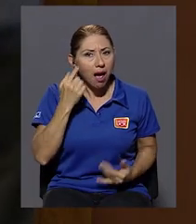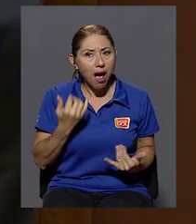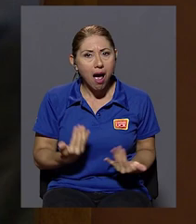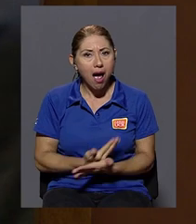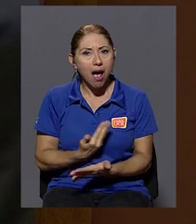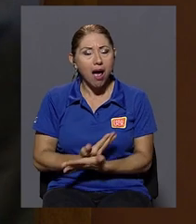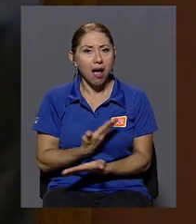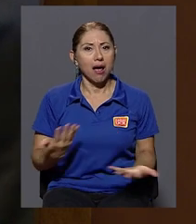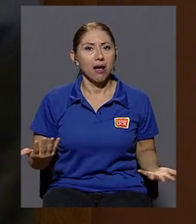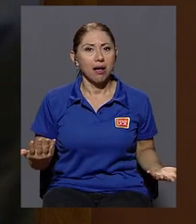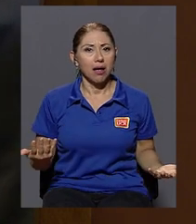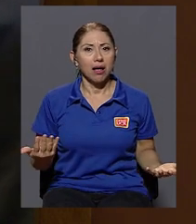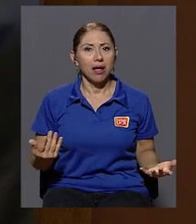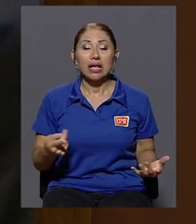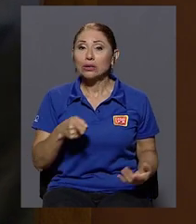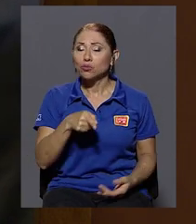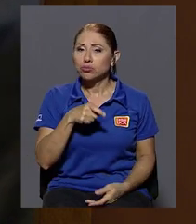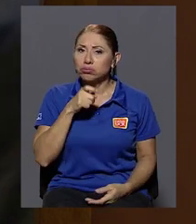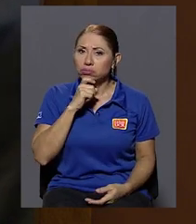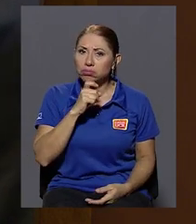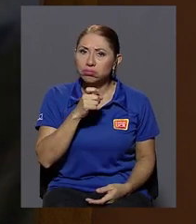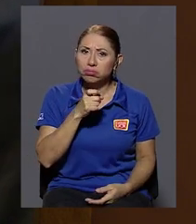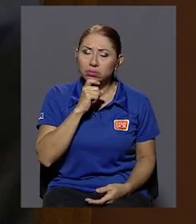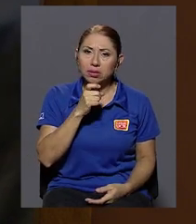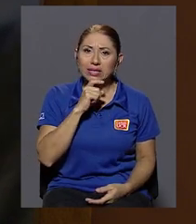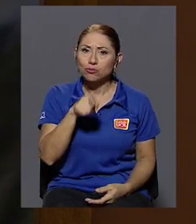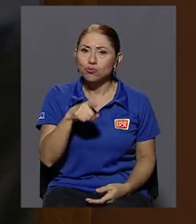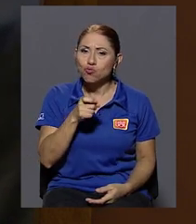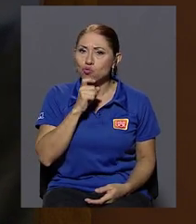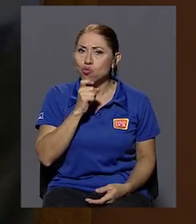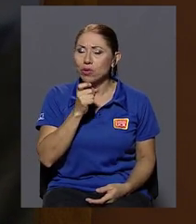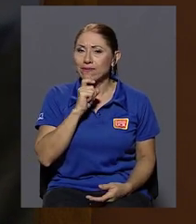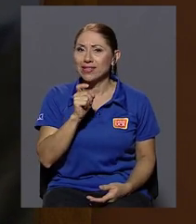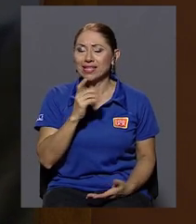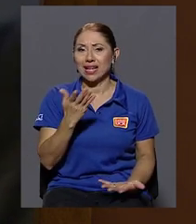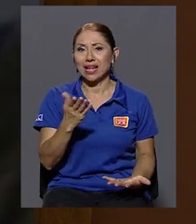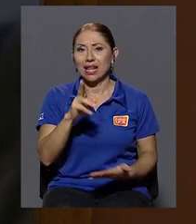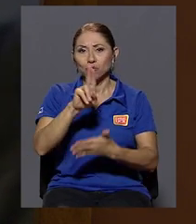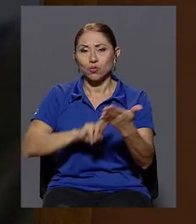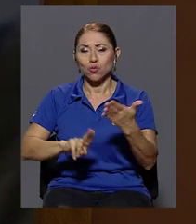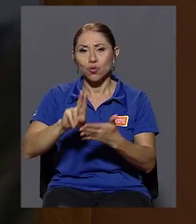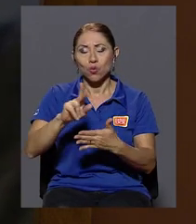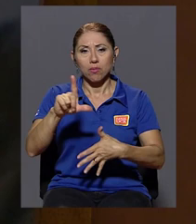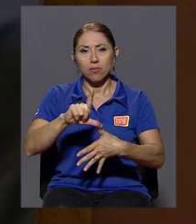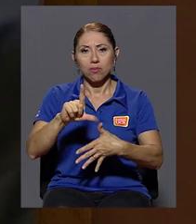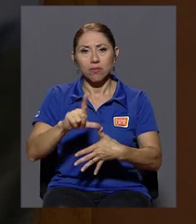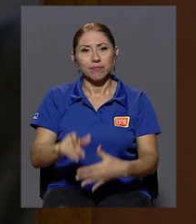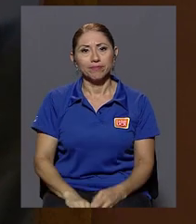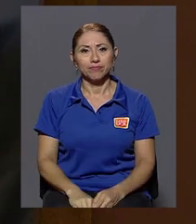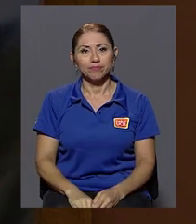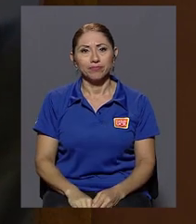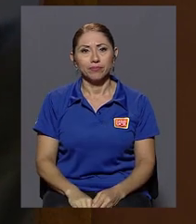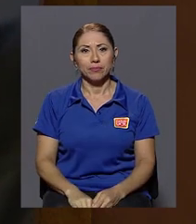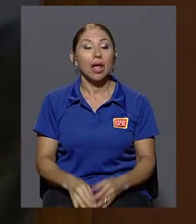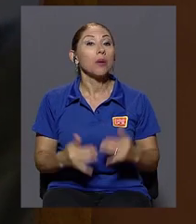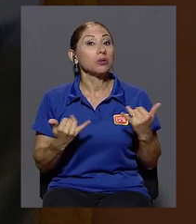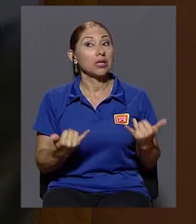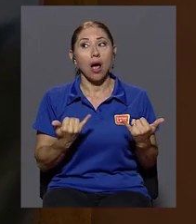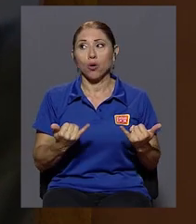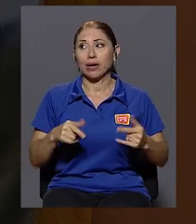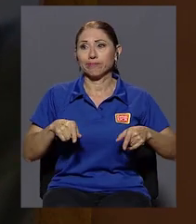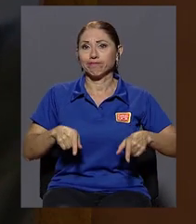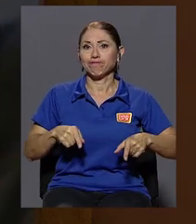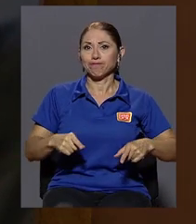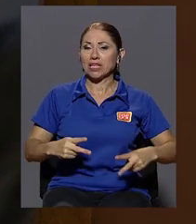nuevas. Entonces, esto es muy difícil, en las universidades latinoamericanas. Ahora, estamos viviendo